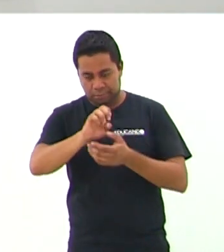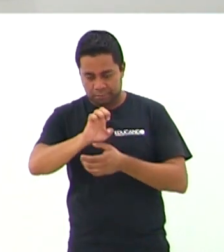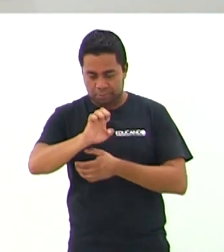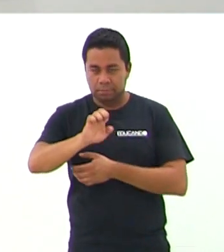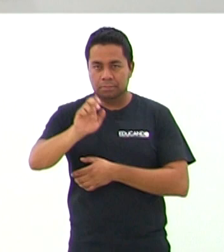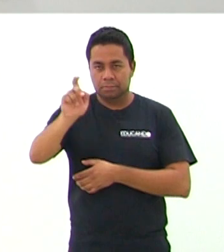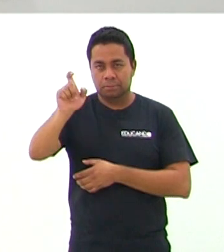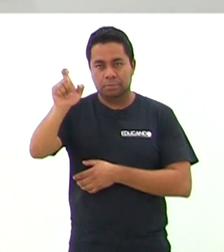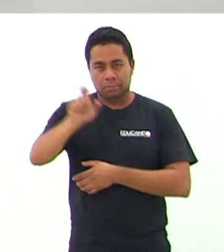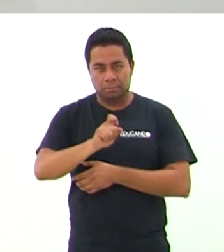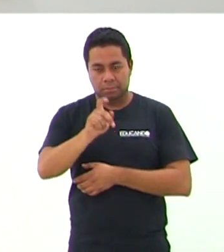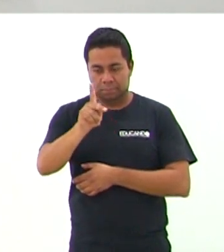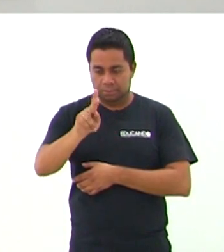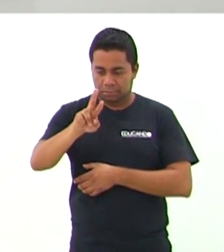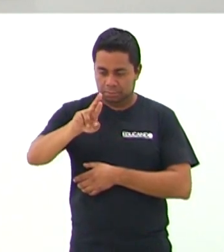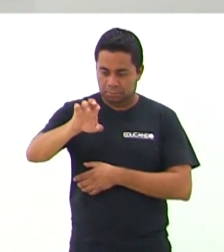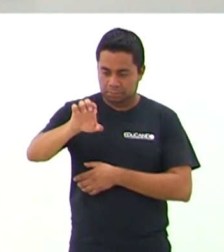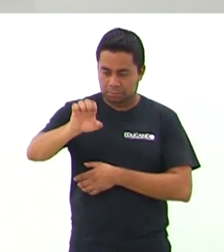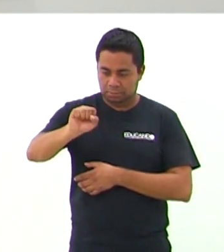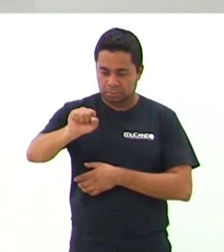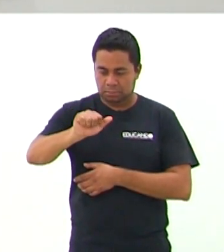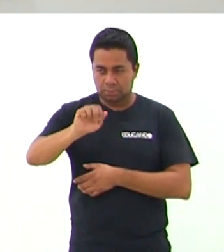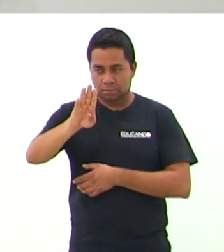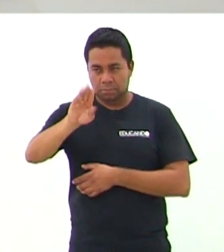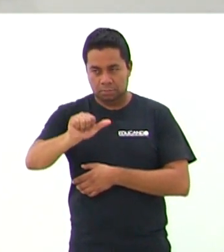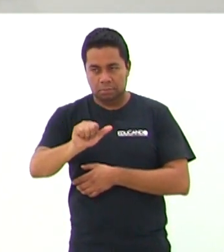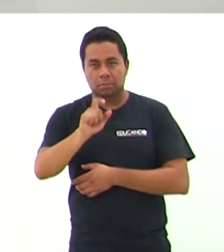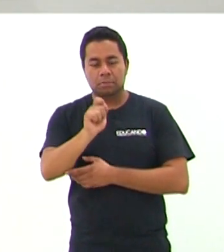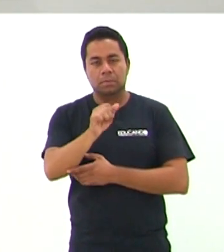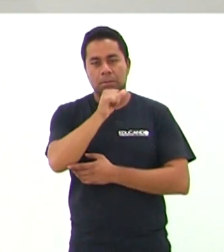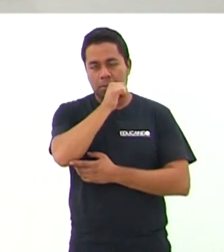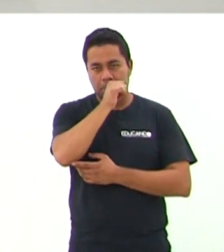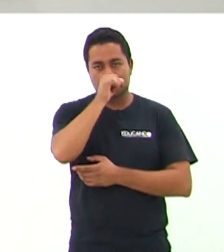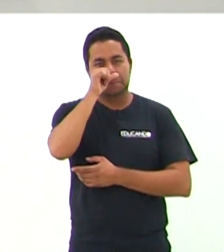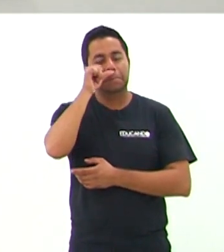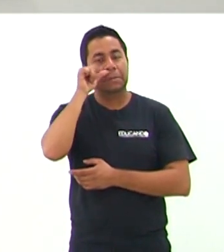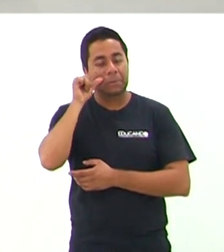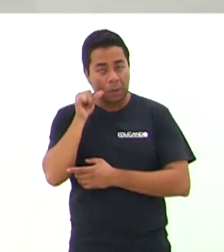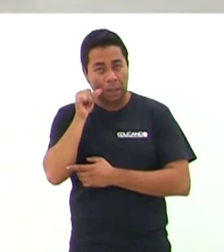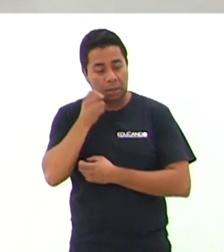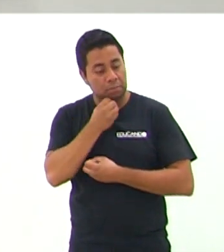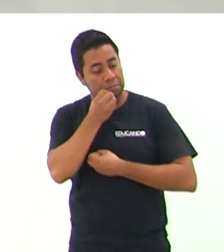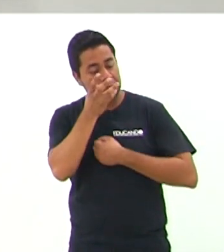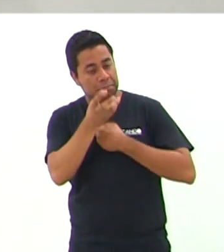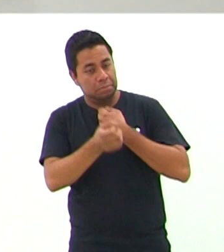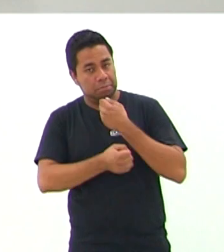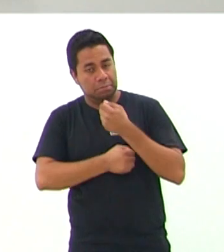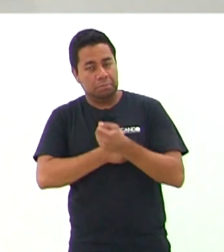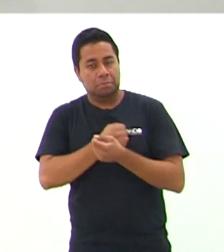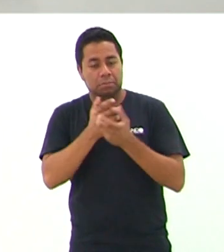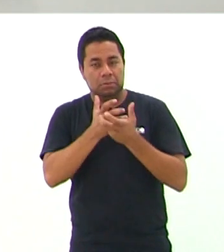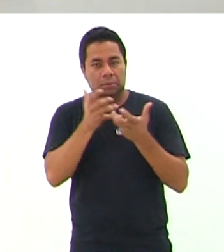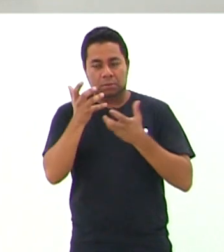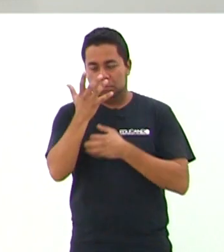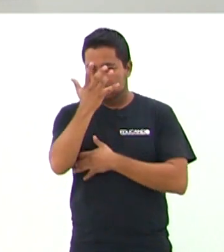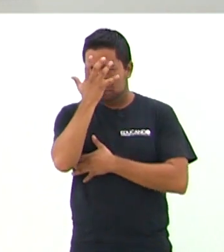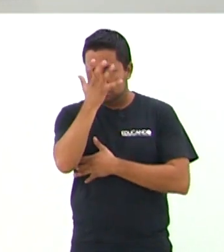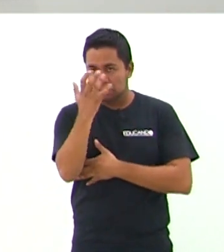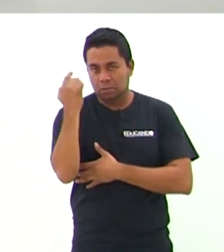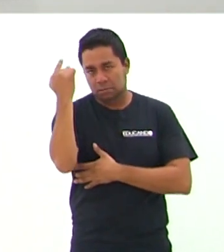expresaba. ¿Bien? Benito Juárez expresaba una gran serenidad en su